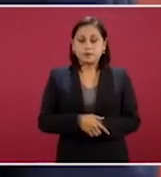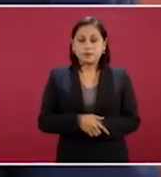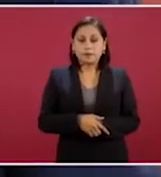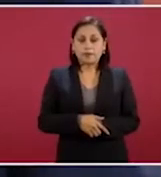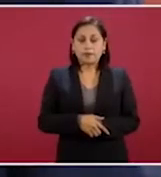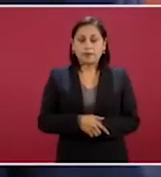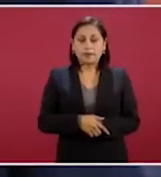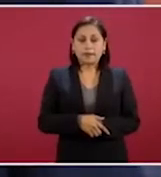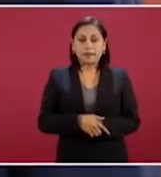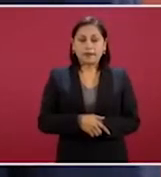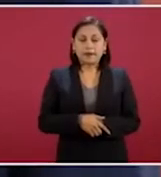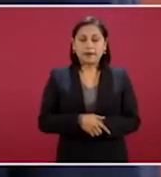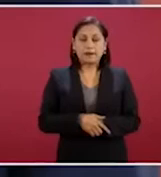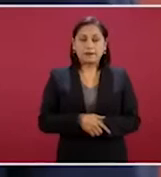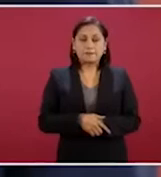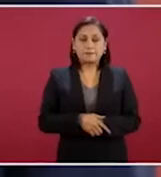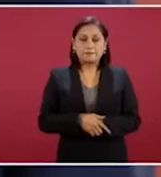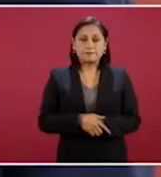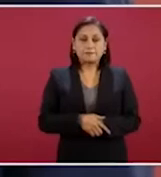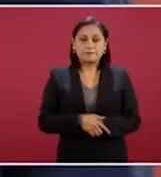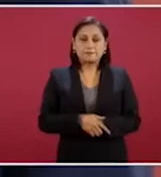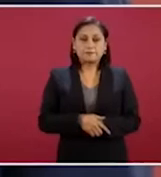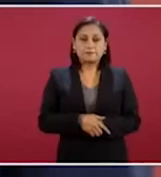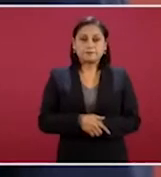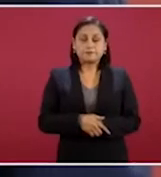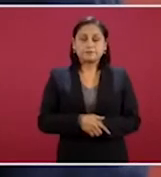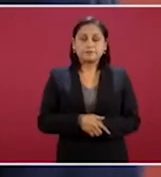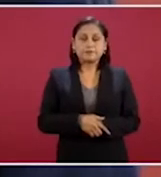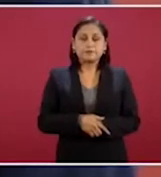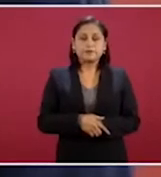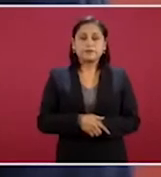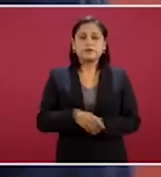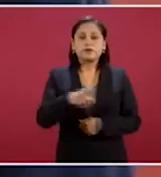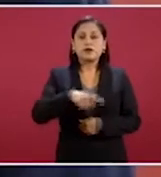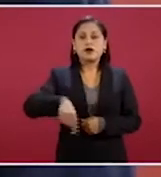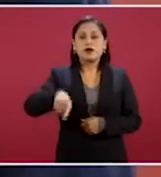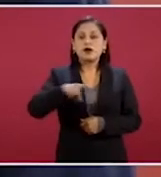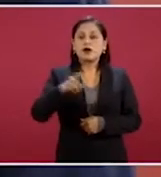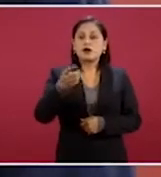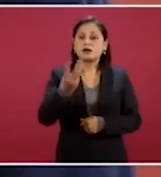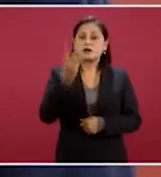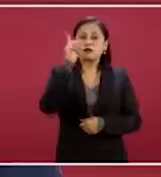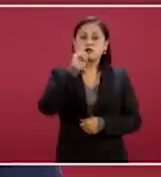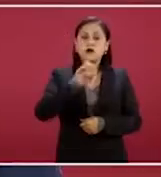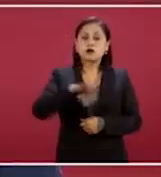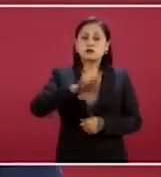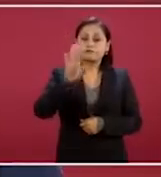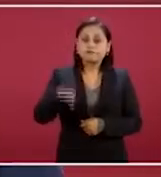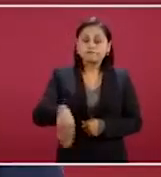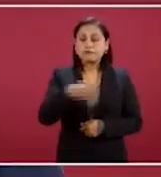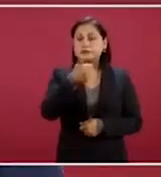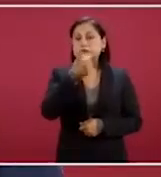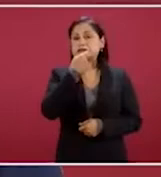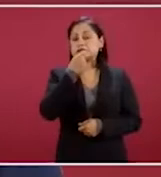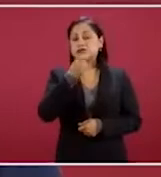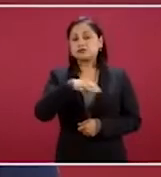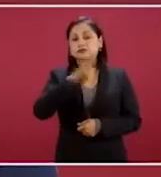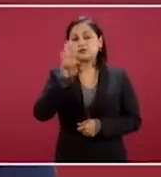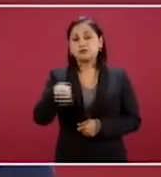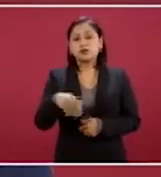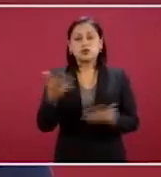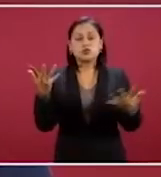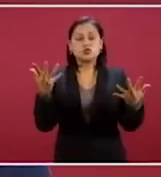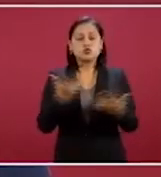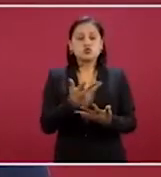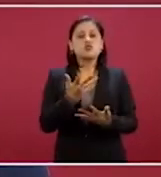perdida la vida de tres mujeres seis niños con su force muy fuerte